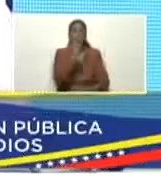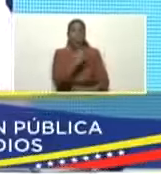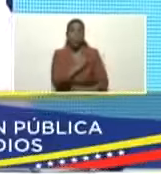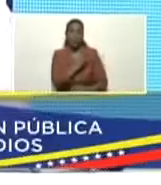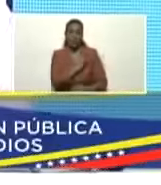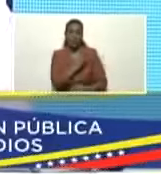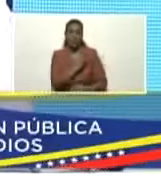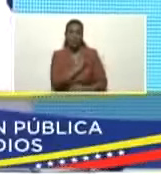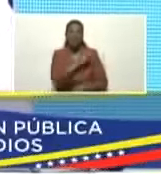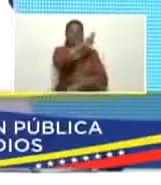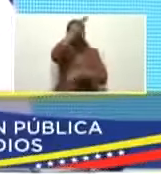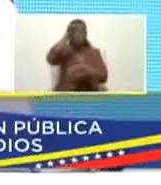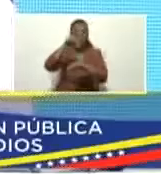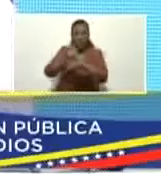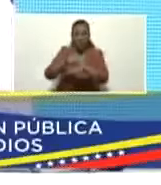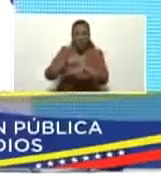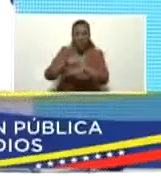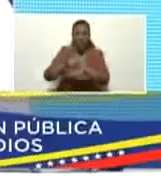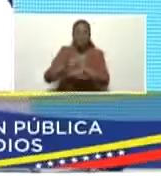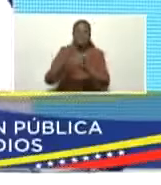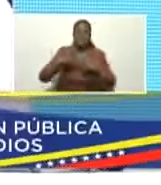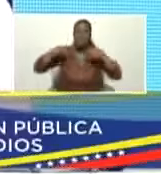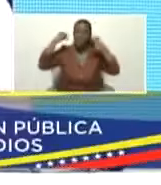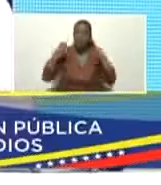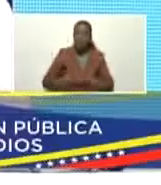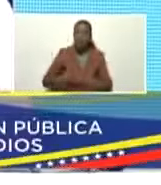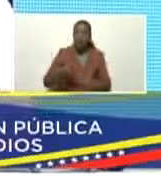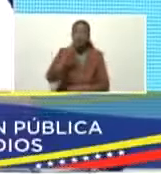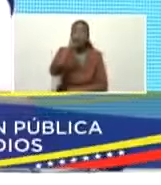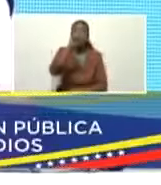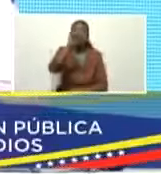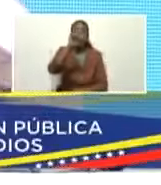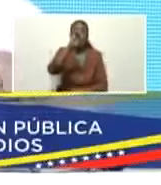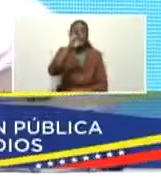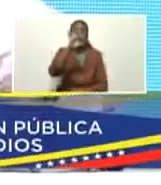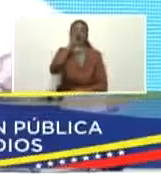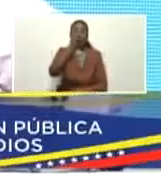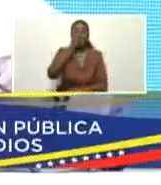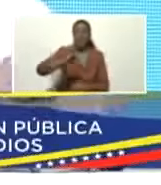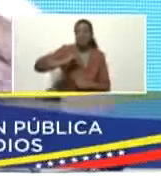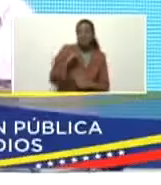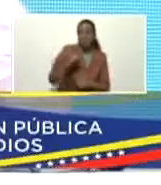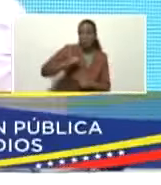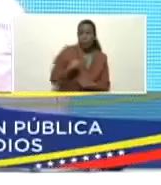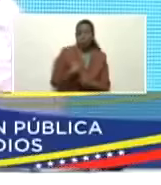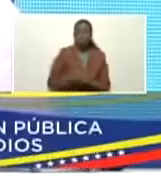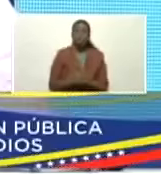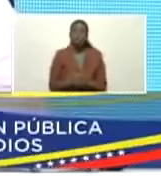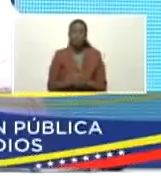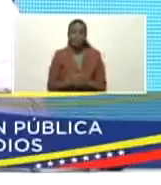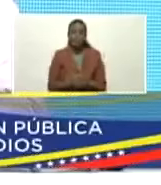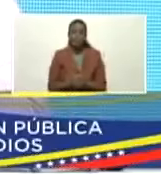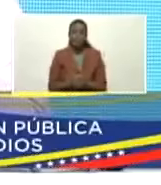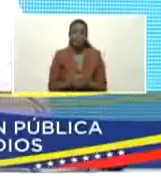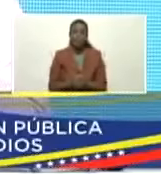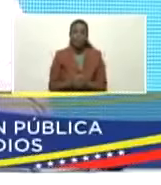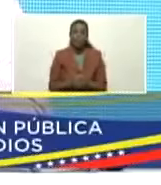Universidad Nacional de la Seguridad, la UNES, gloriosa Universidad Nacional de la